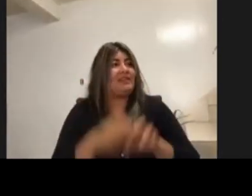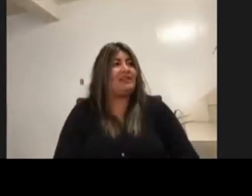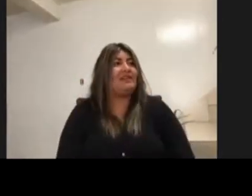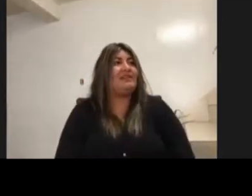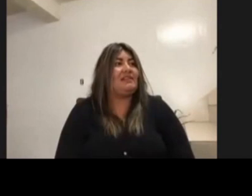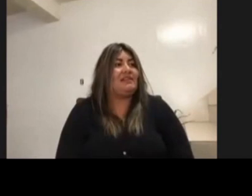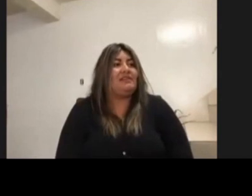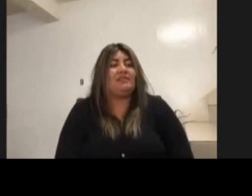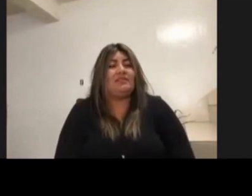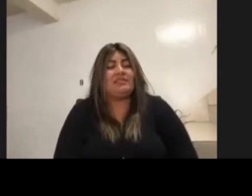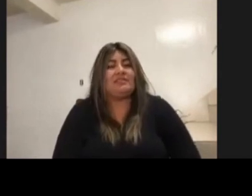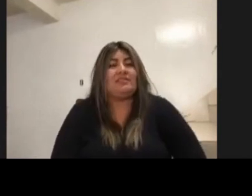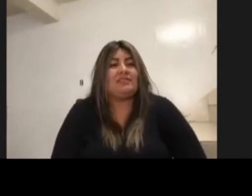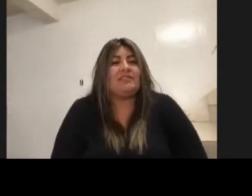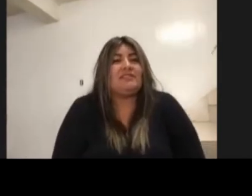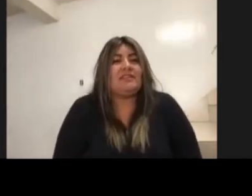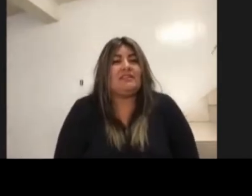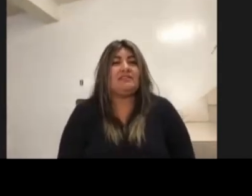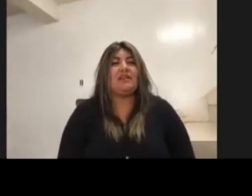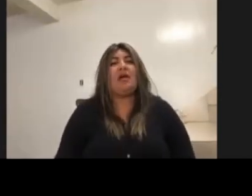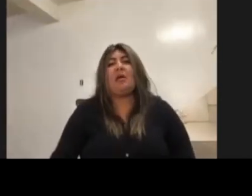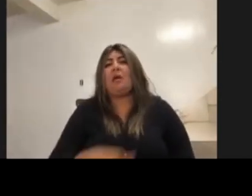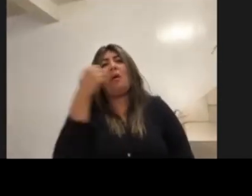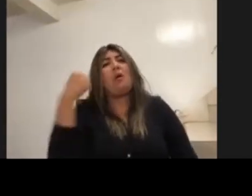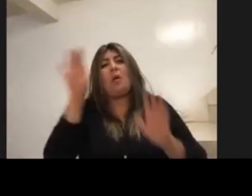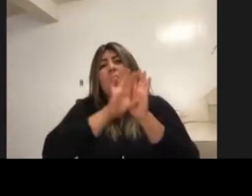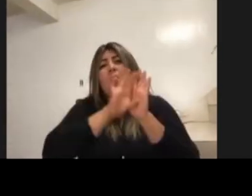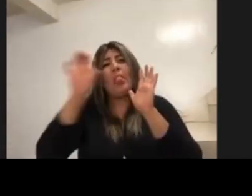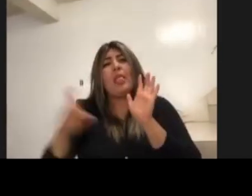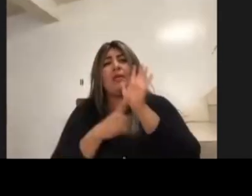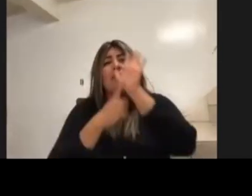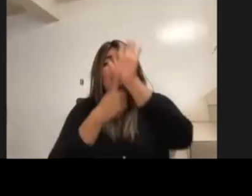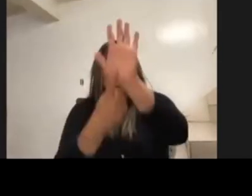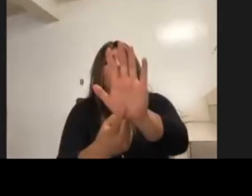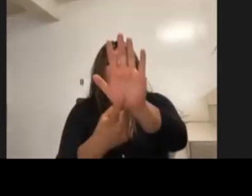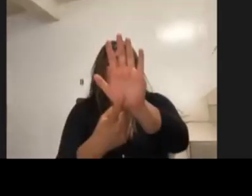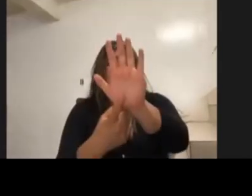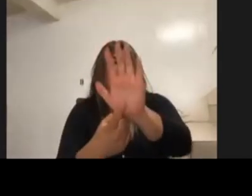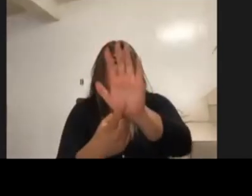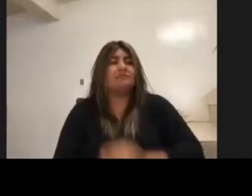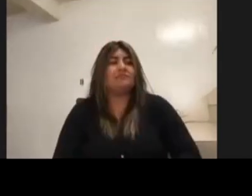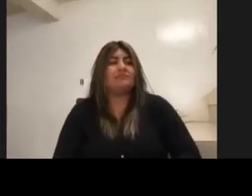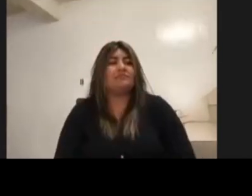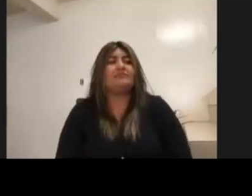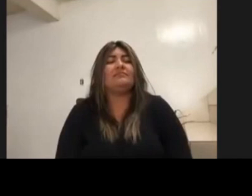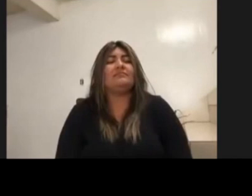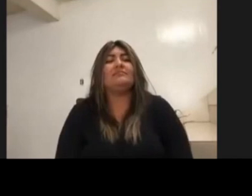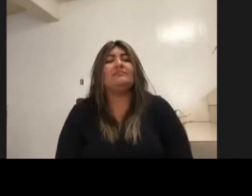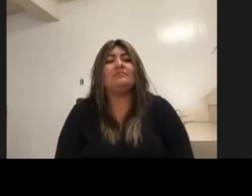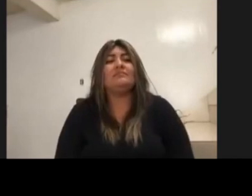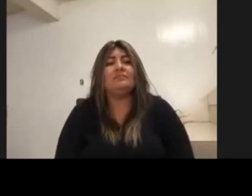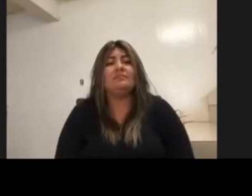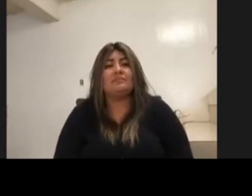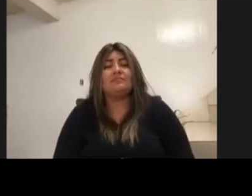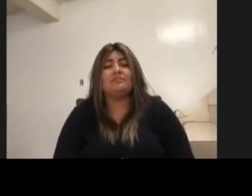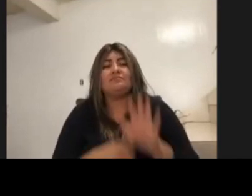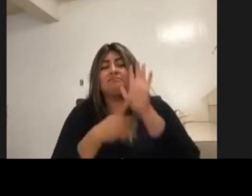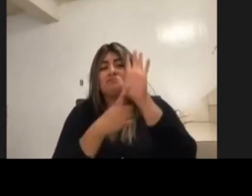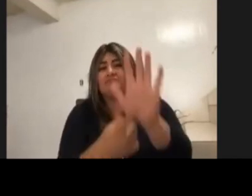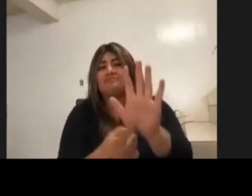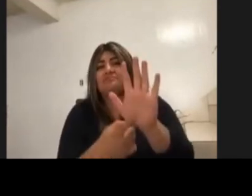Aquí tenemos otras estrategias que estamos manejando en pantalla, que esto se manejaba a nivel presencial también,